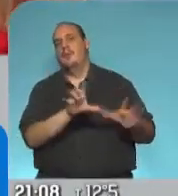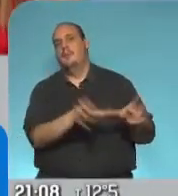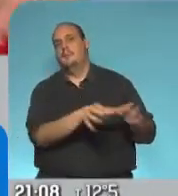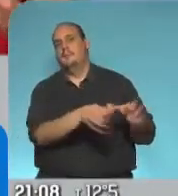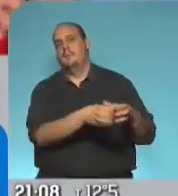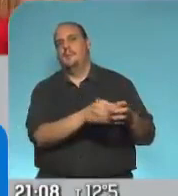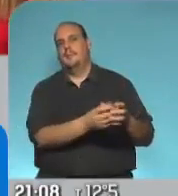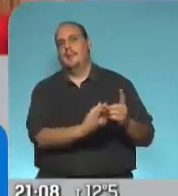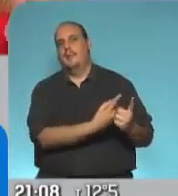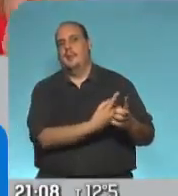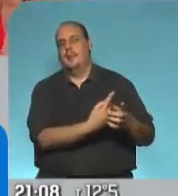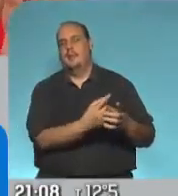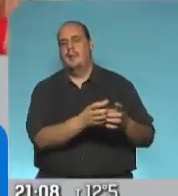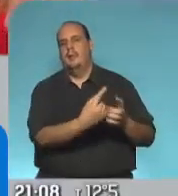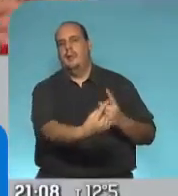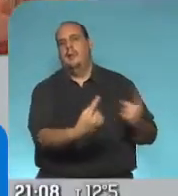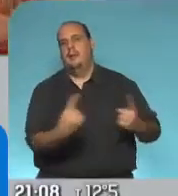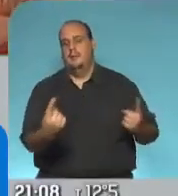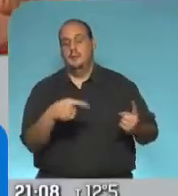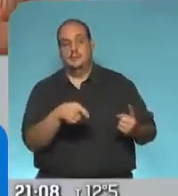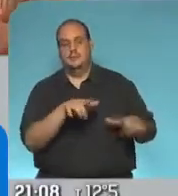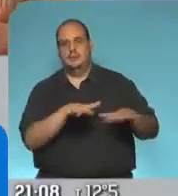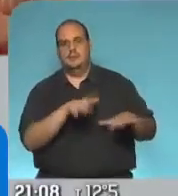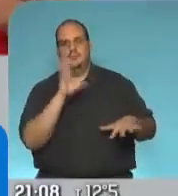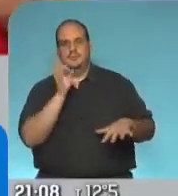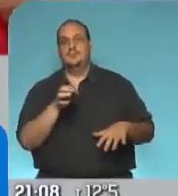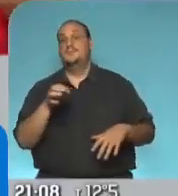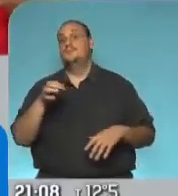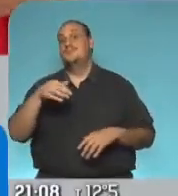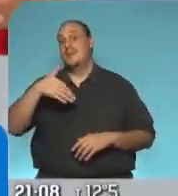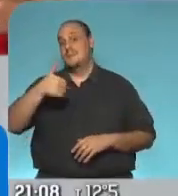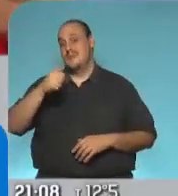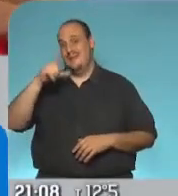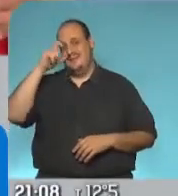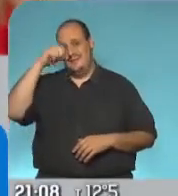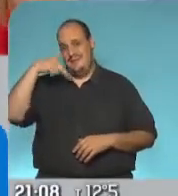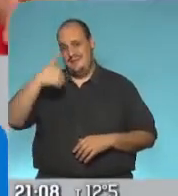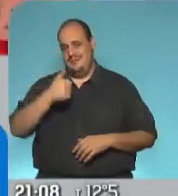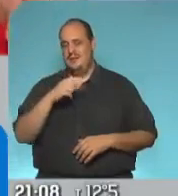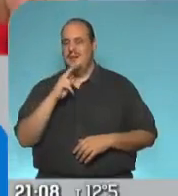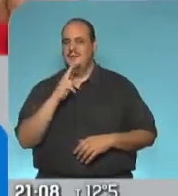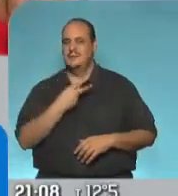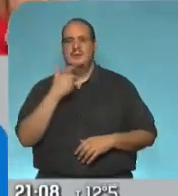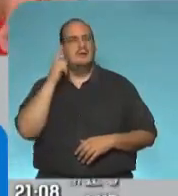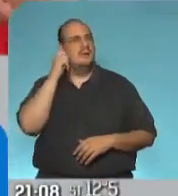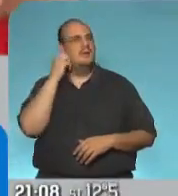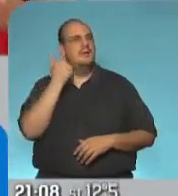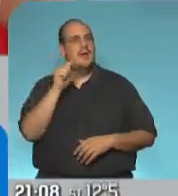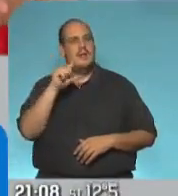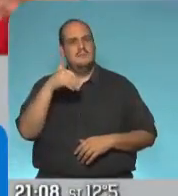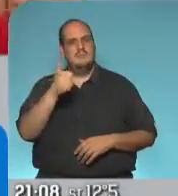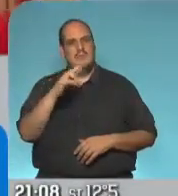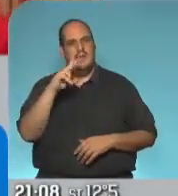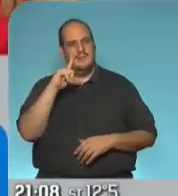barrios populares, y de repente vemos esta situación. Bueno, Malena Galmarini estaba ensayando algún tipo de equilibrio, podemos decir, por la